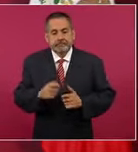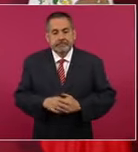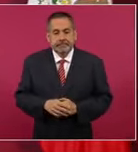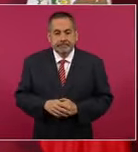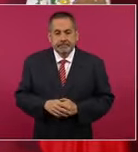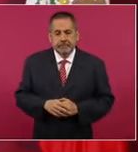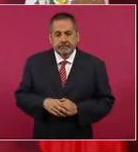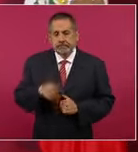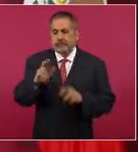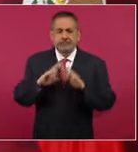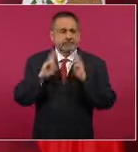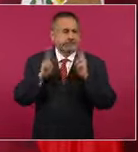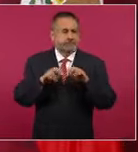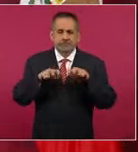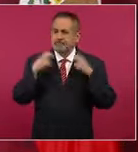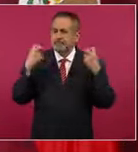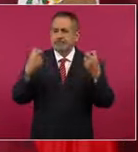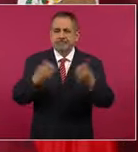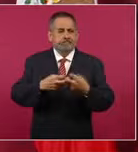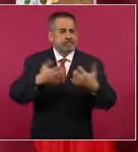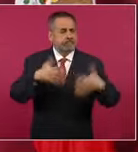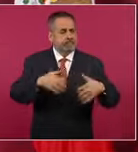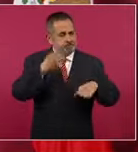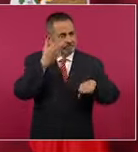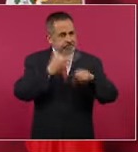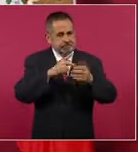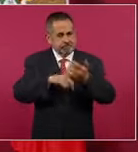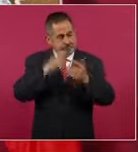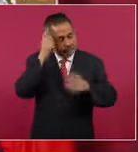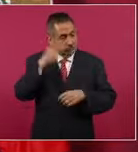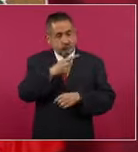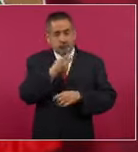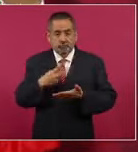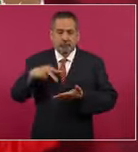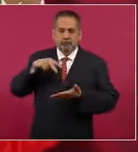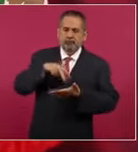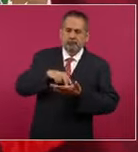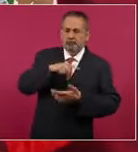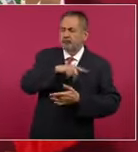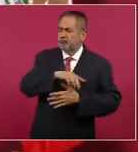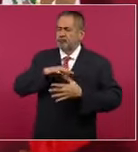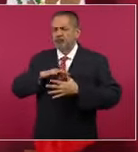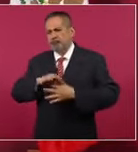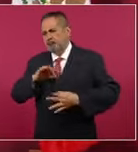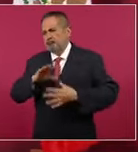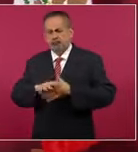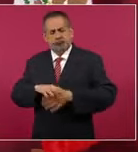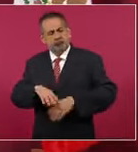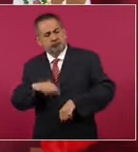en una reunión de empresarios, él se paró a defender